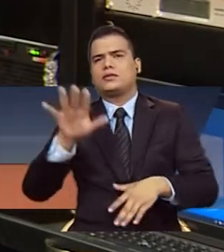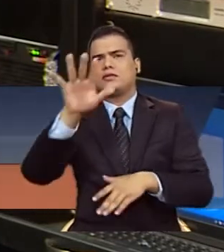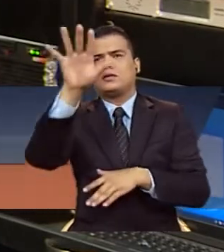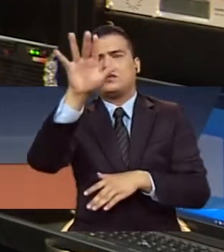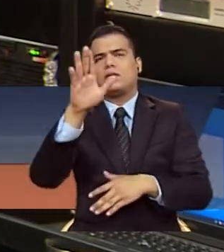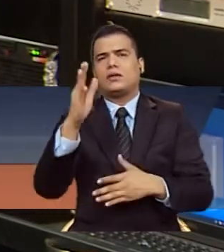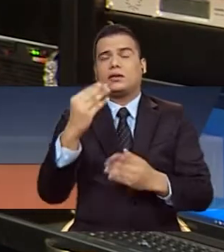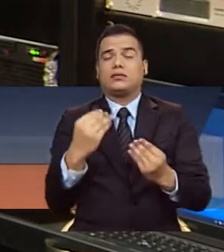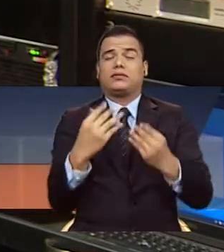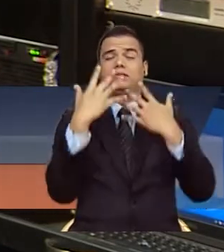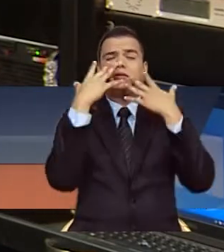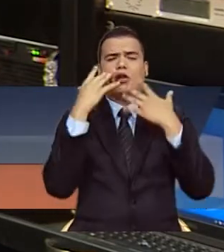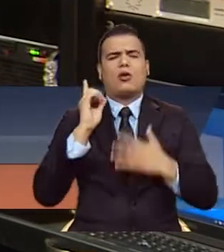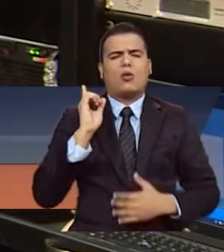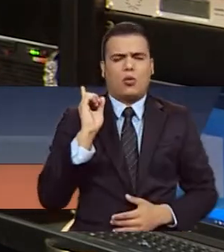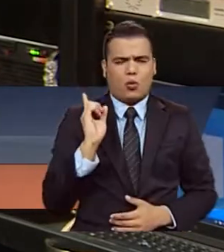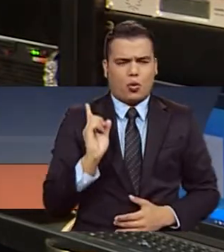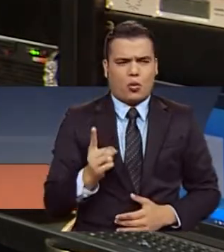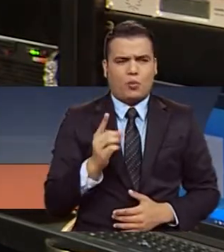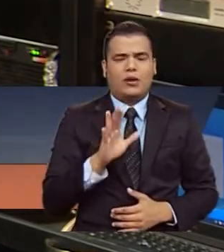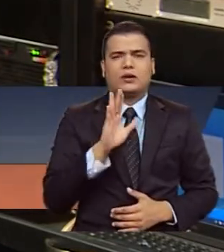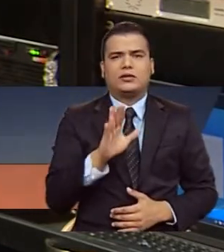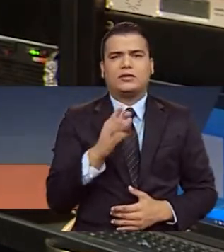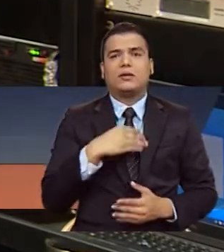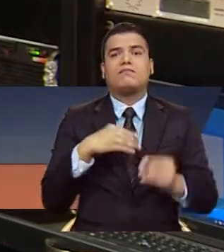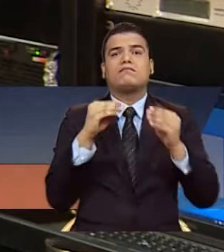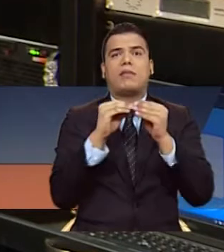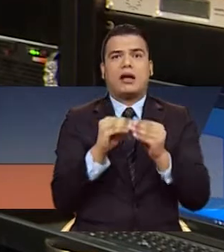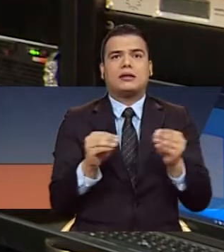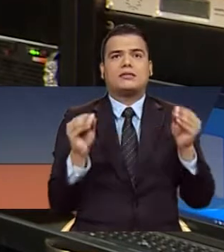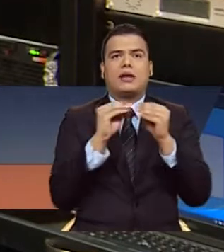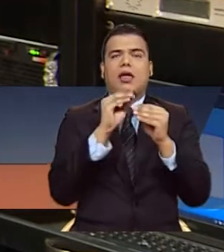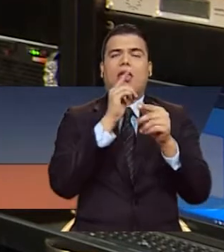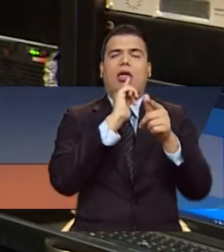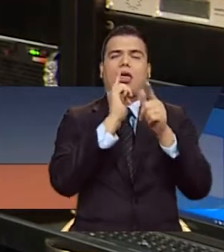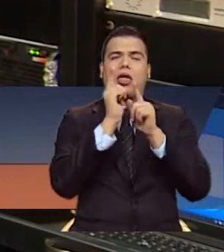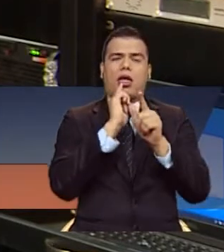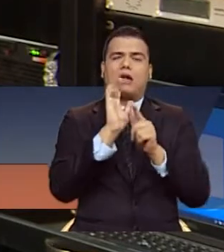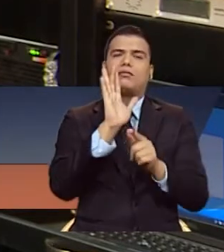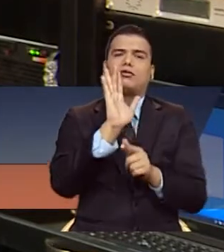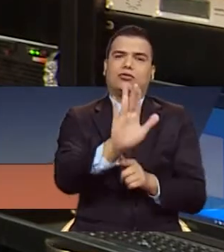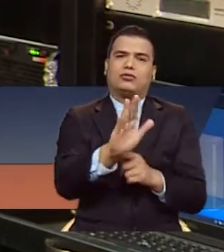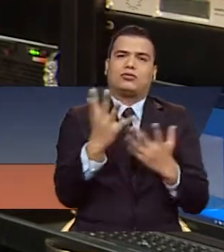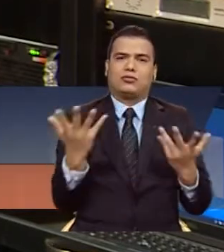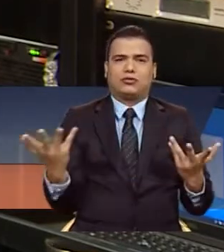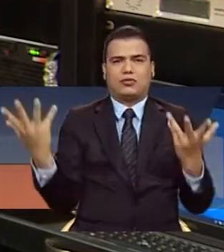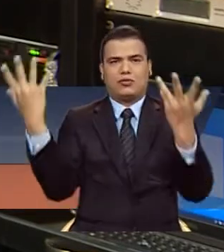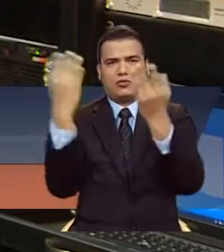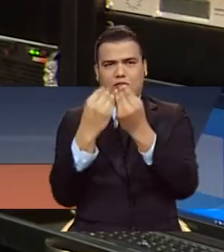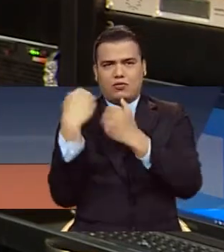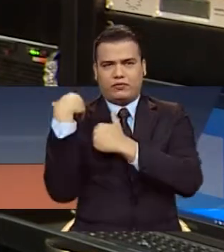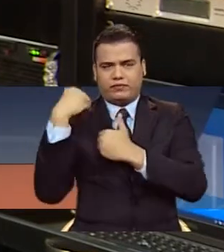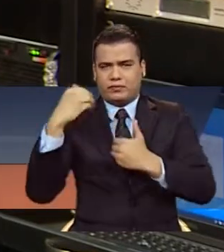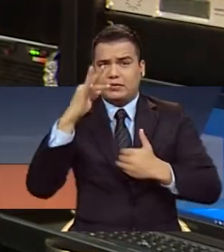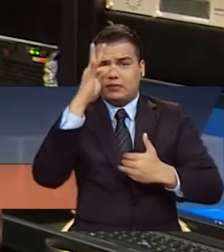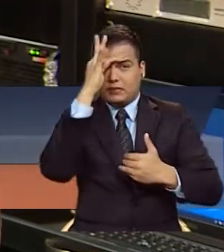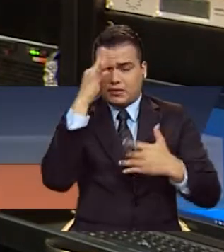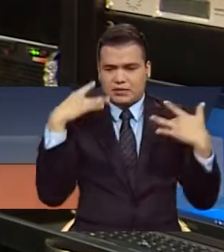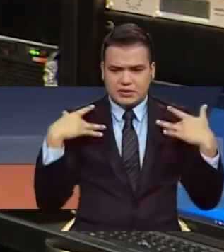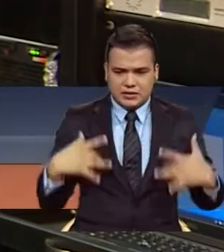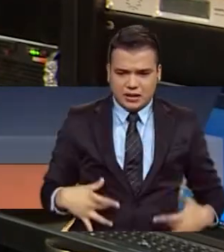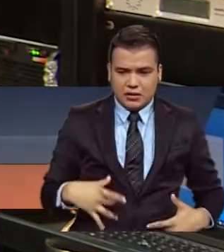resultaron intoxicadas, al parecer por la ingesta excesiva de licor. La red de salud municipal se comportó